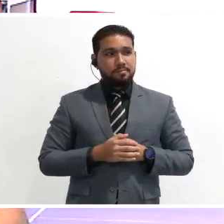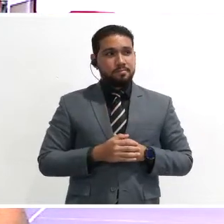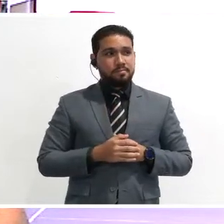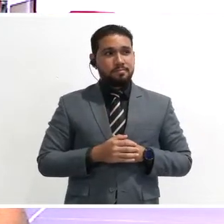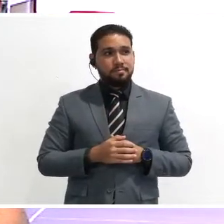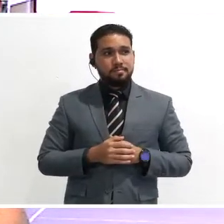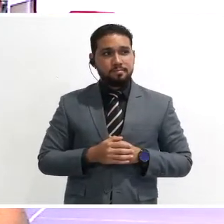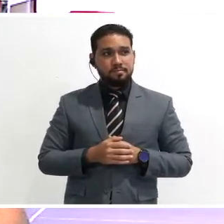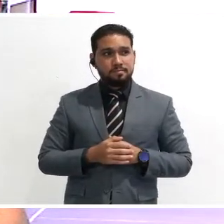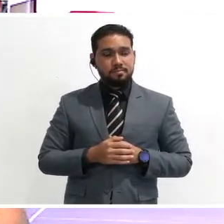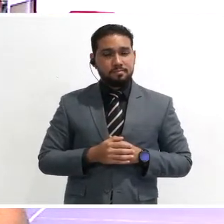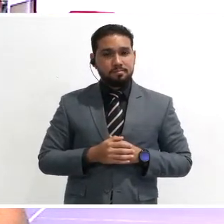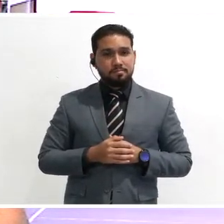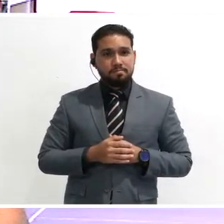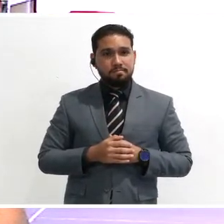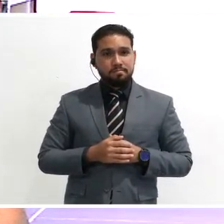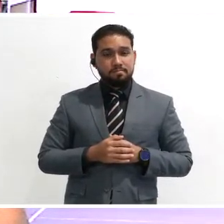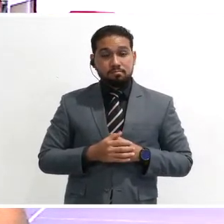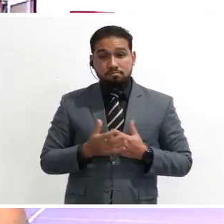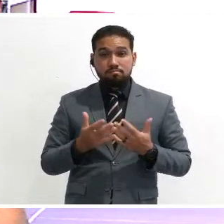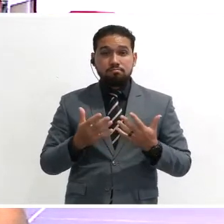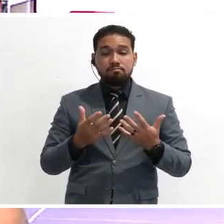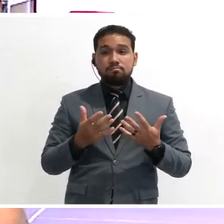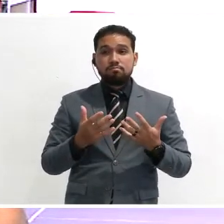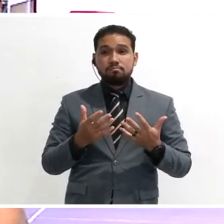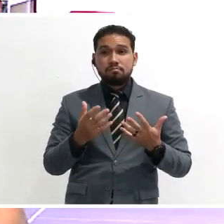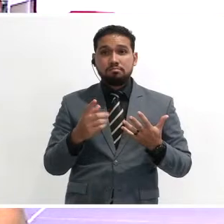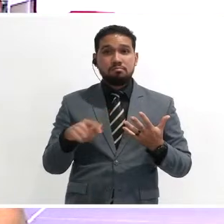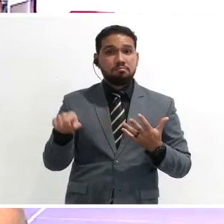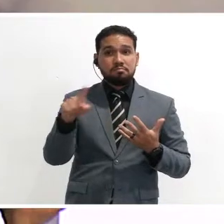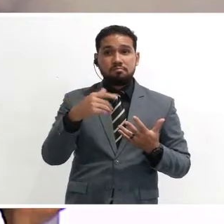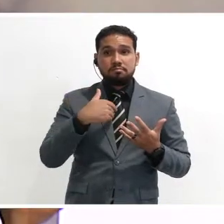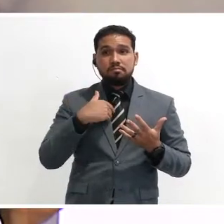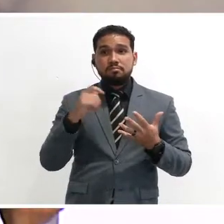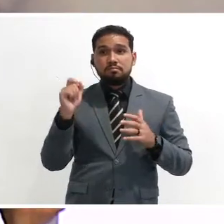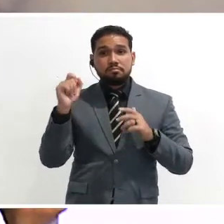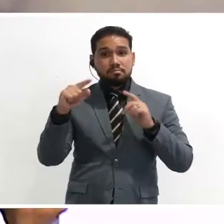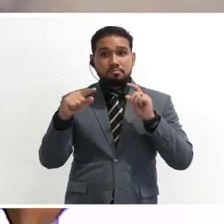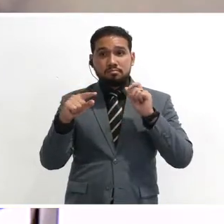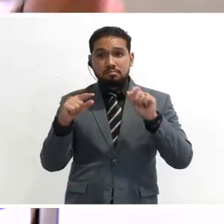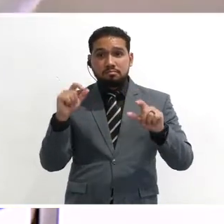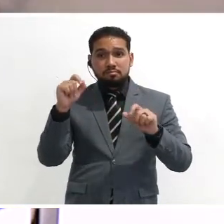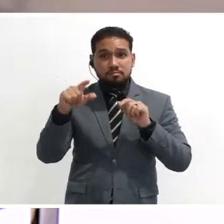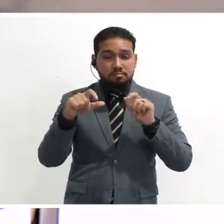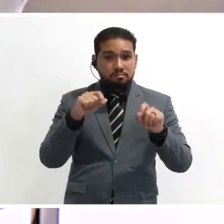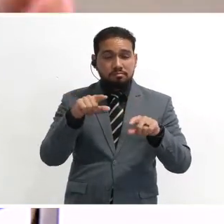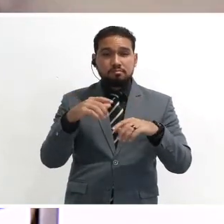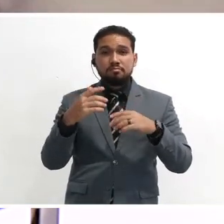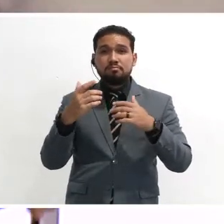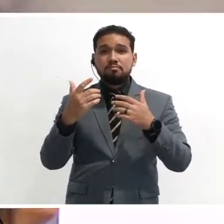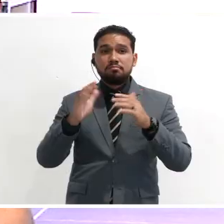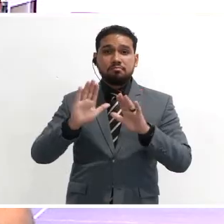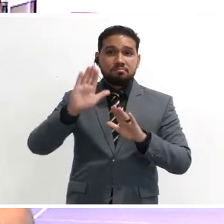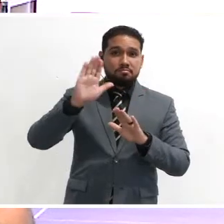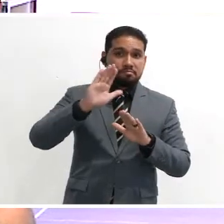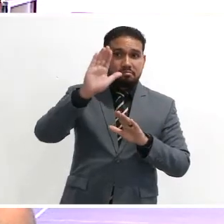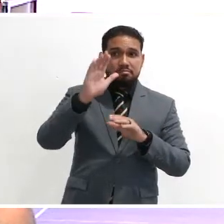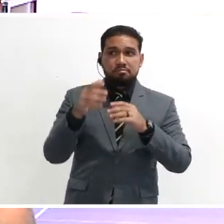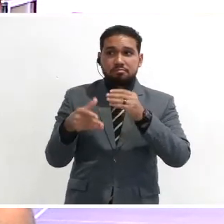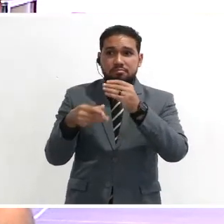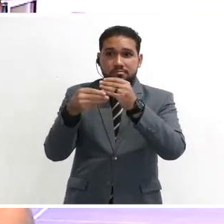quizás, no sé si haya un tema de preguntas, comentarios, por ahí tenemos los